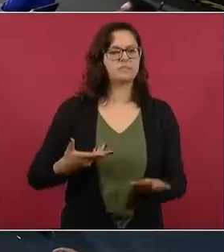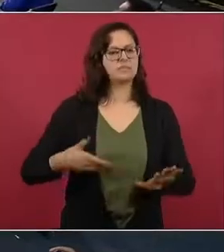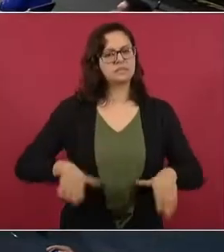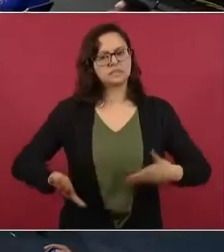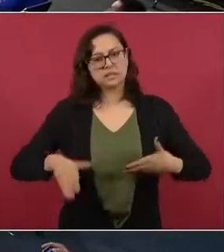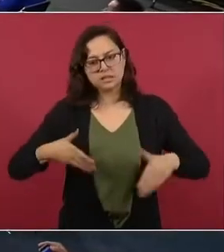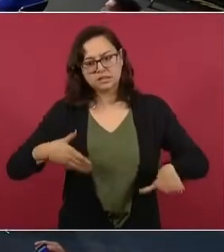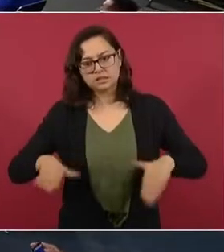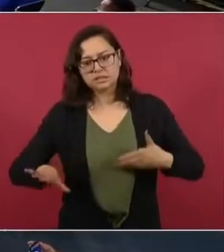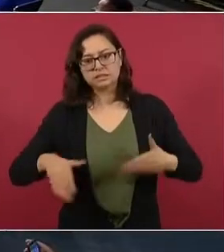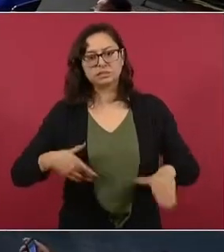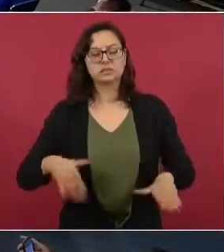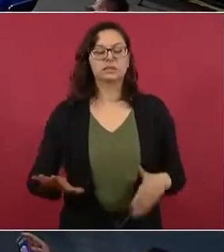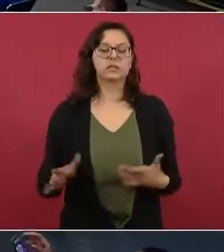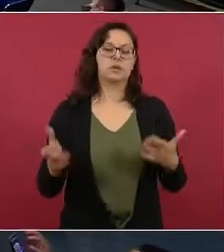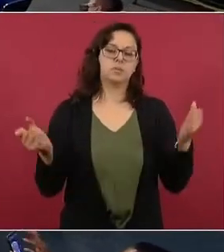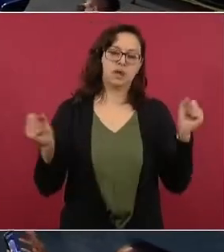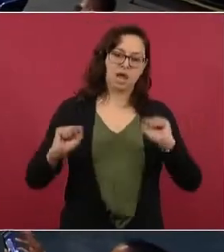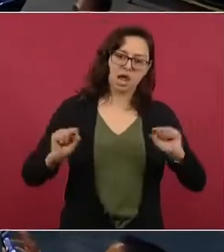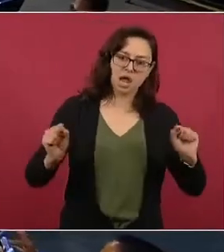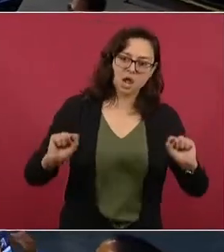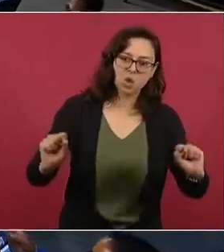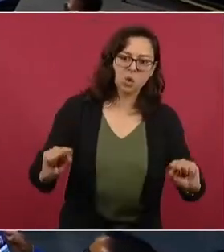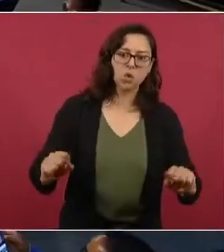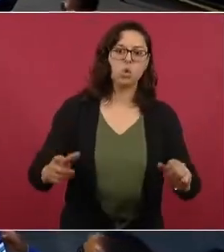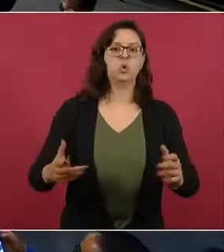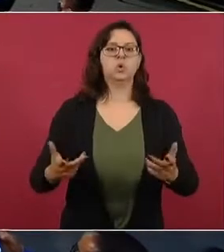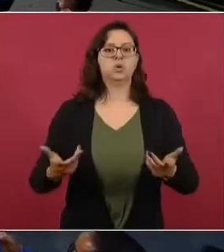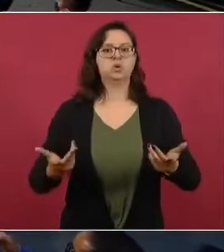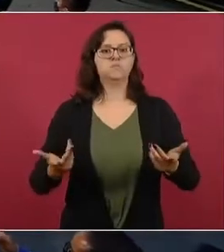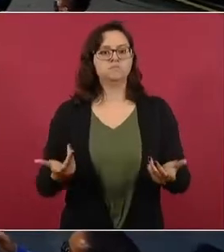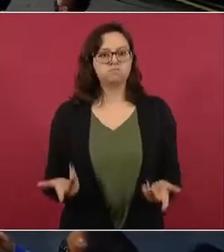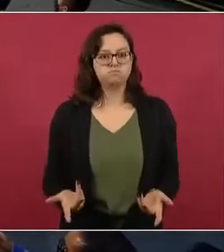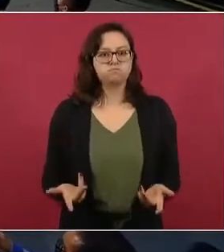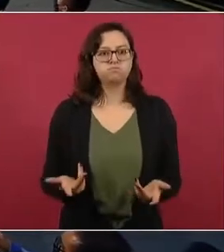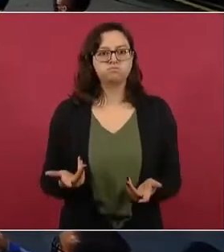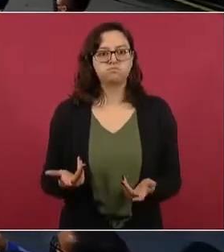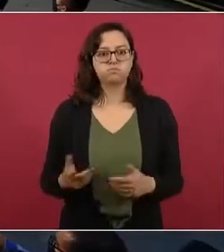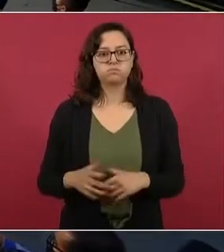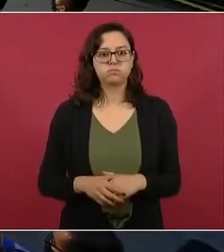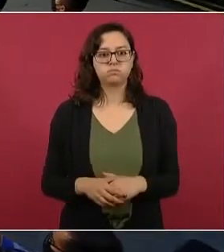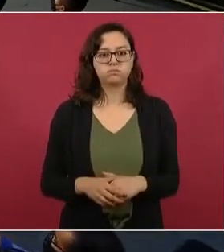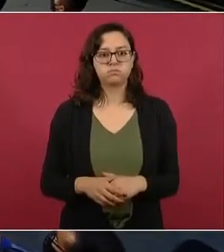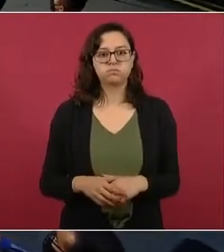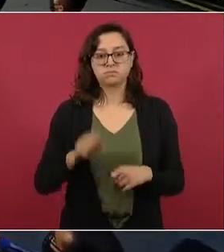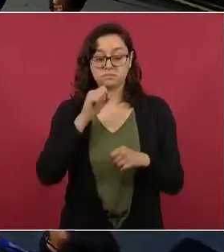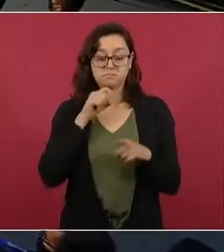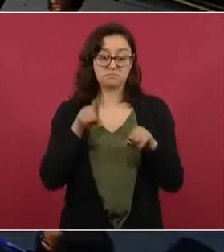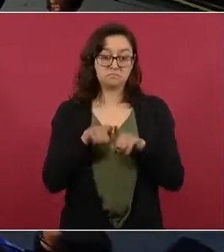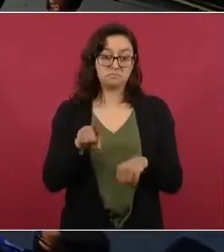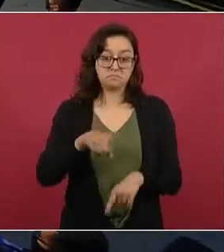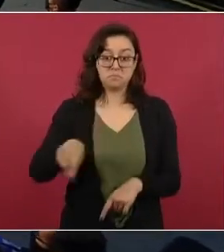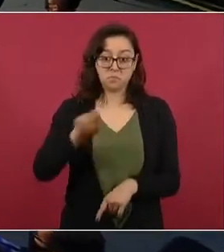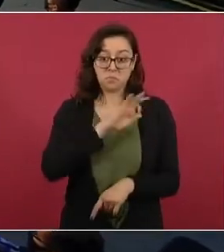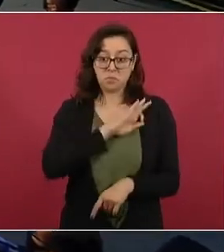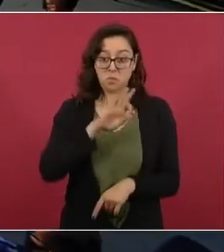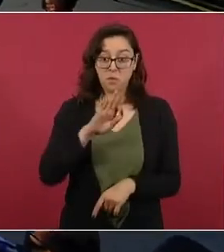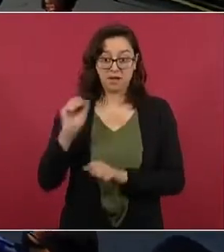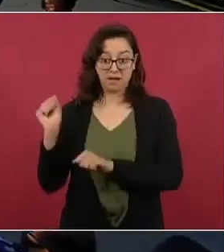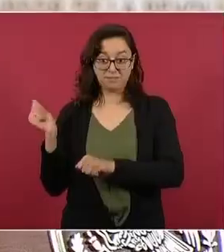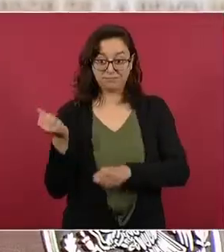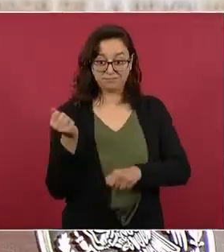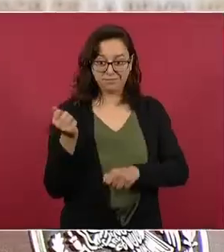caminar, y si se puede correr, y si se pueden barrer, pues bárranse para que no les hagan